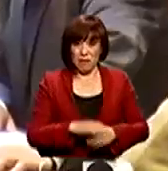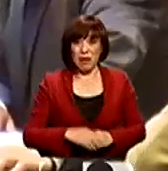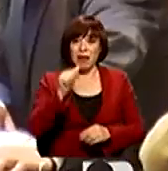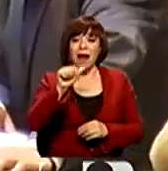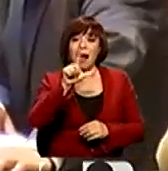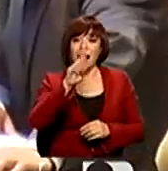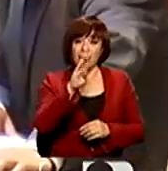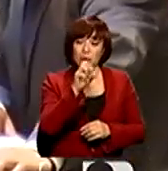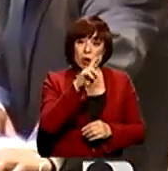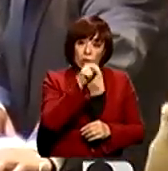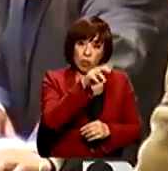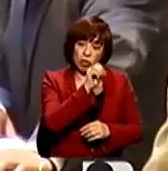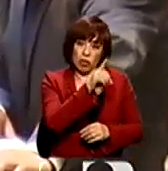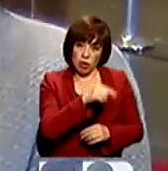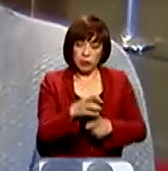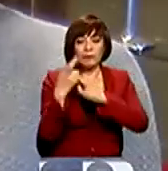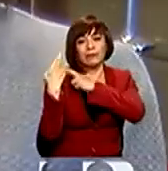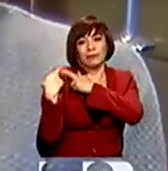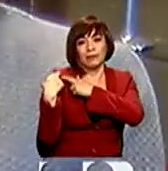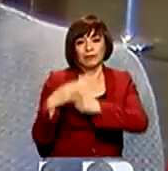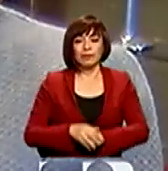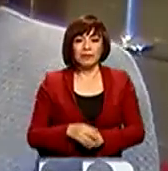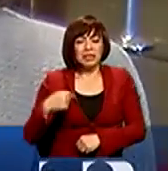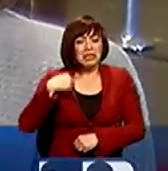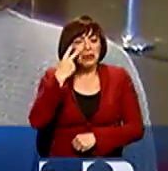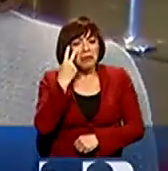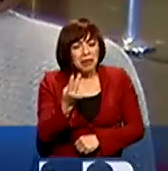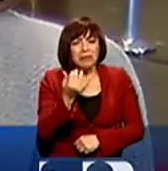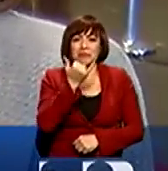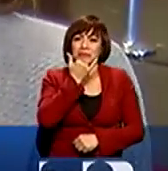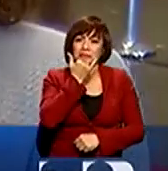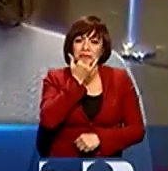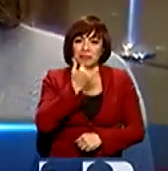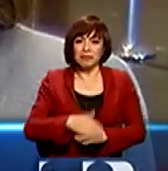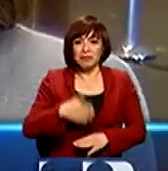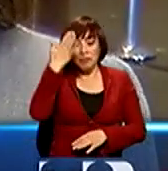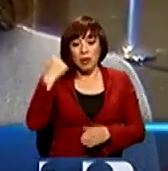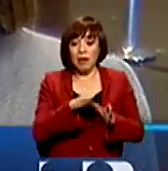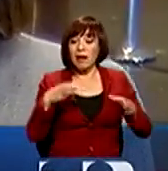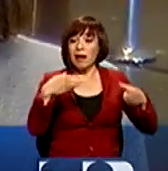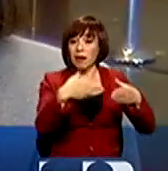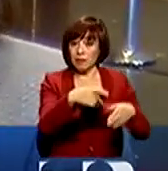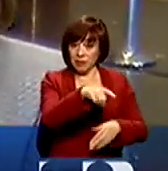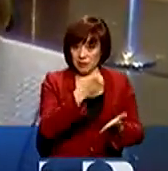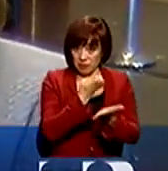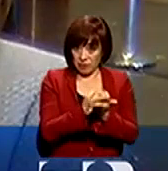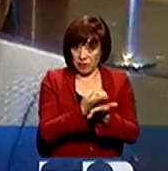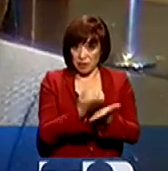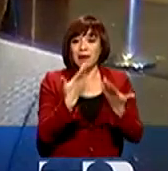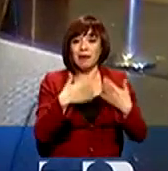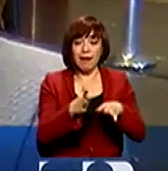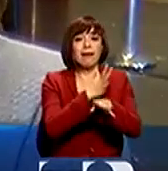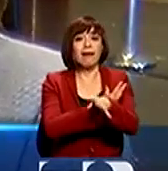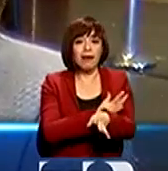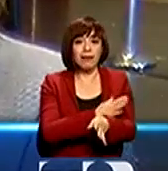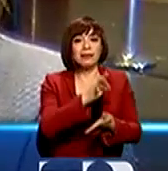Albornoz. Hay distintos criterios. Ahí yo veo un absurdo porque la Comisión de Régimen Económico aprobó el presupuesto,